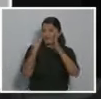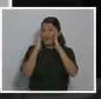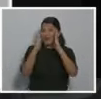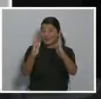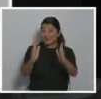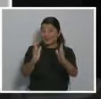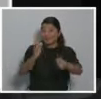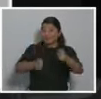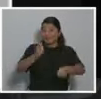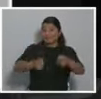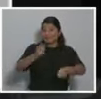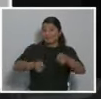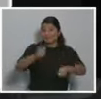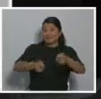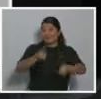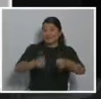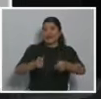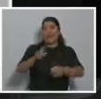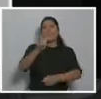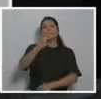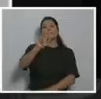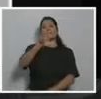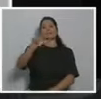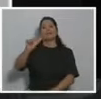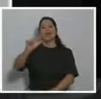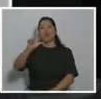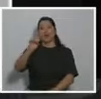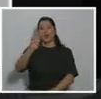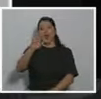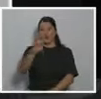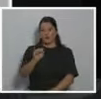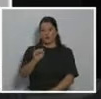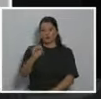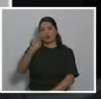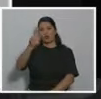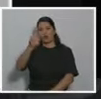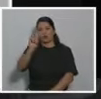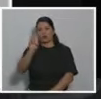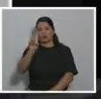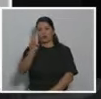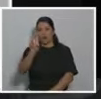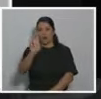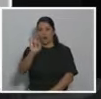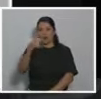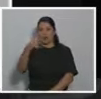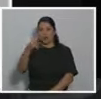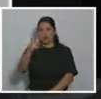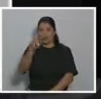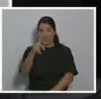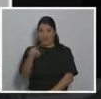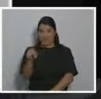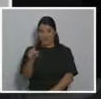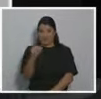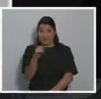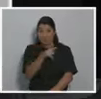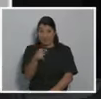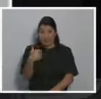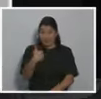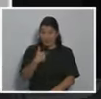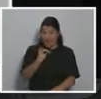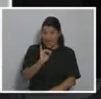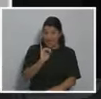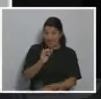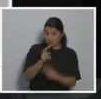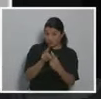atención, redoble de tambores, Villalobos Rodríguez. Villalobos Rodríguez vamos en este momento a llamar a